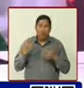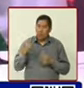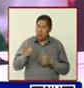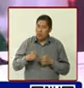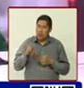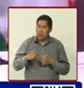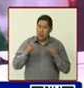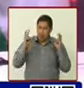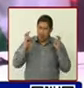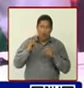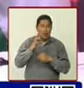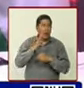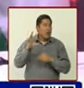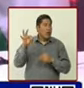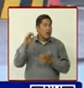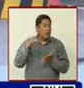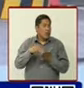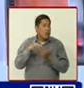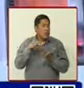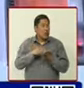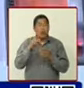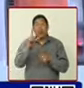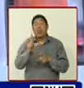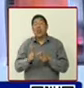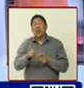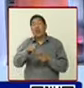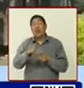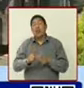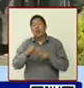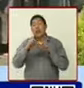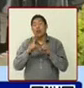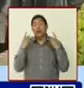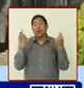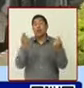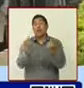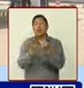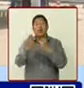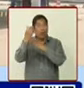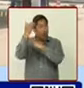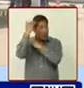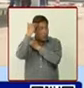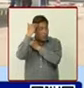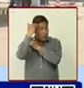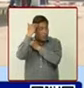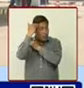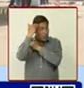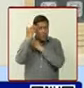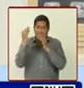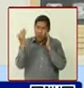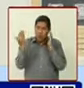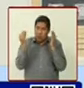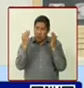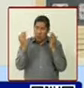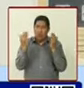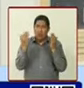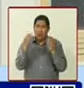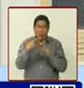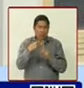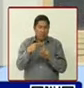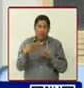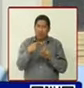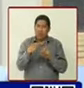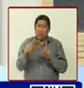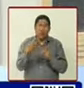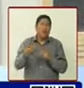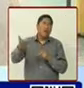a 69 millones de litros en el departamento de Santa Cruz, comparando con un promedio que se